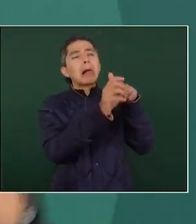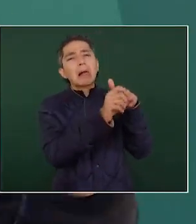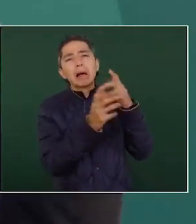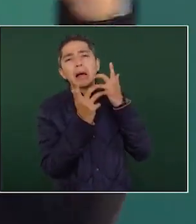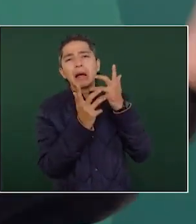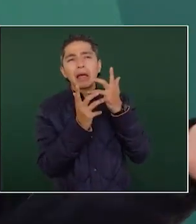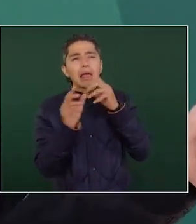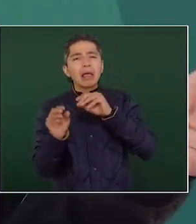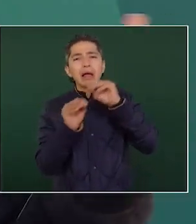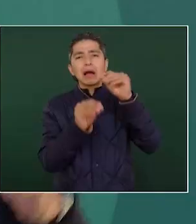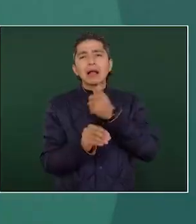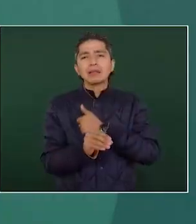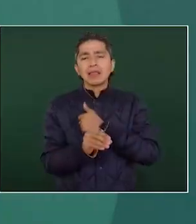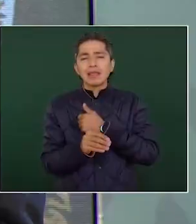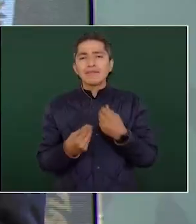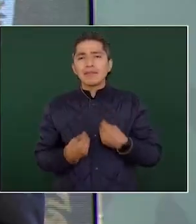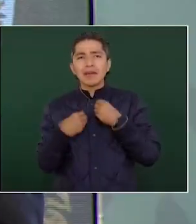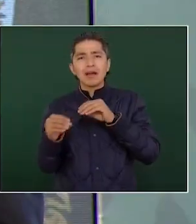para